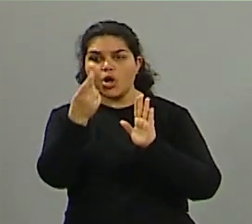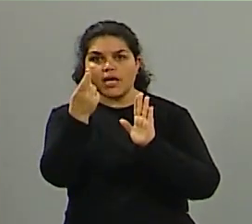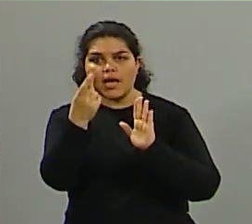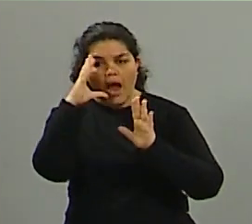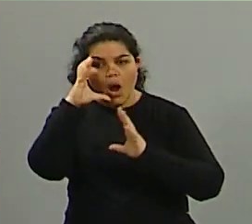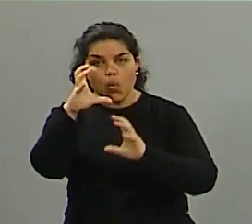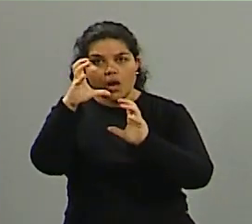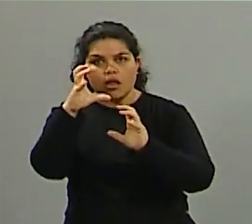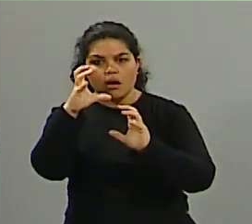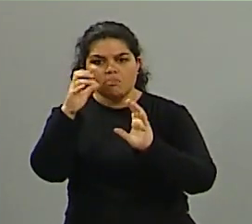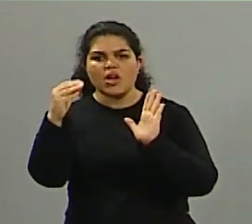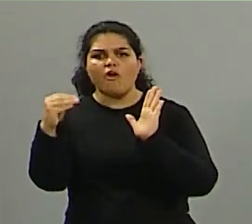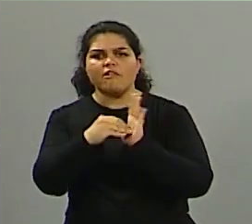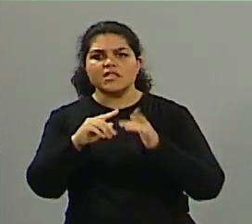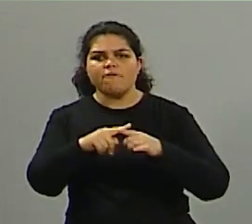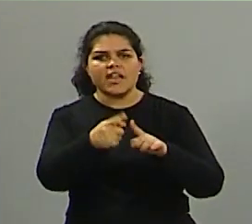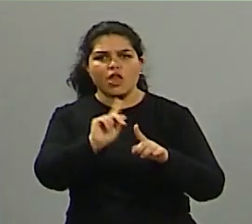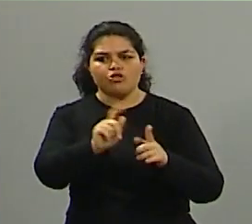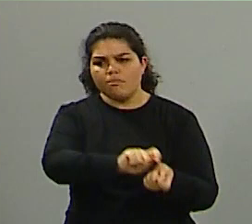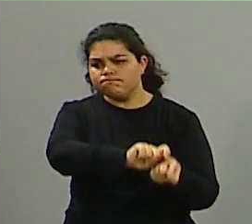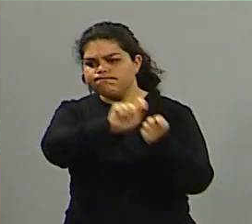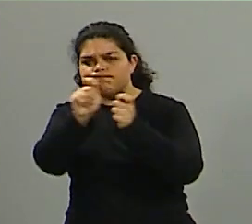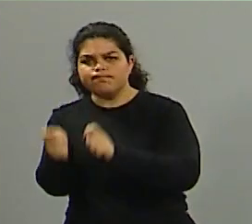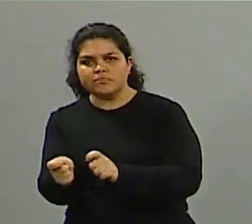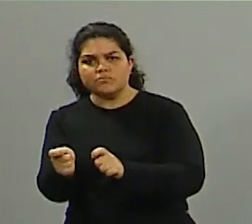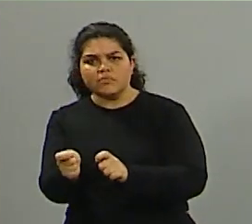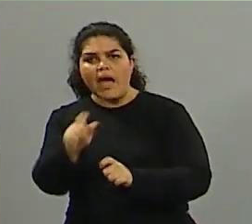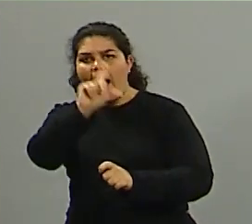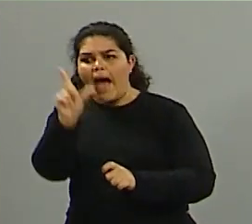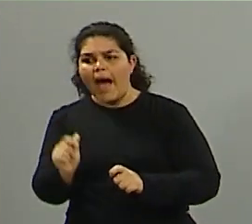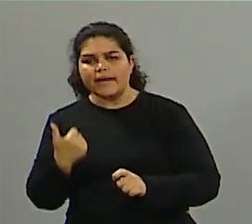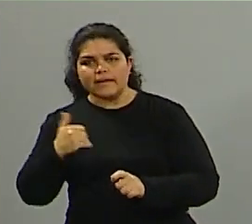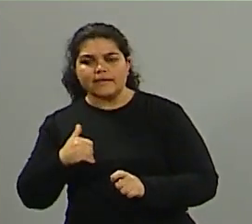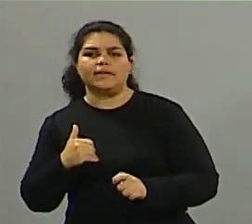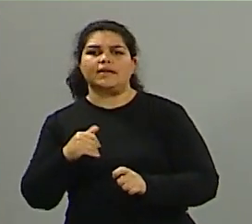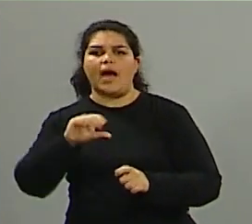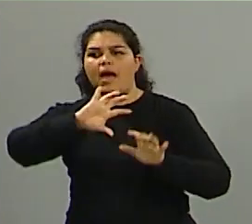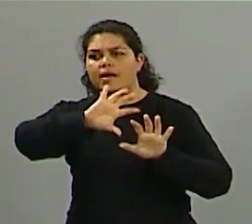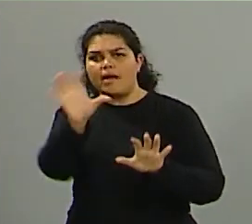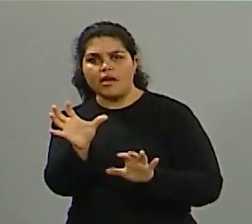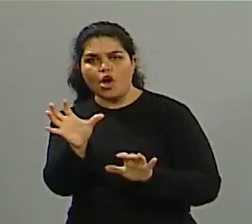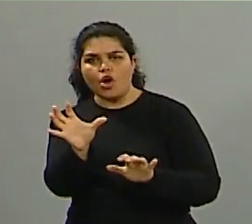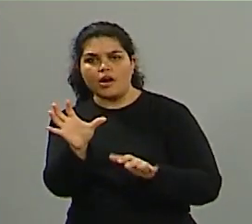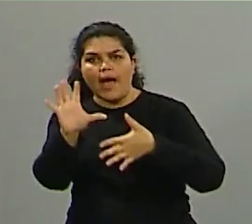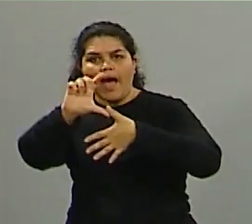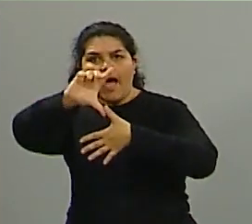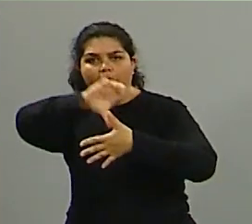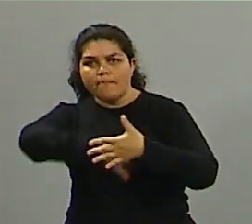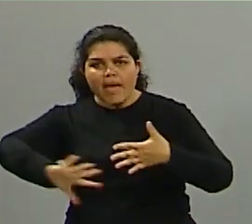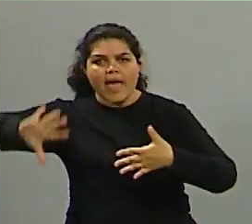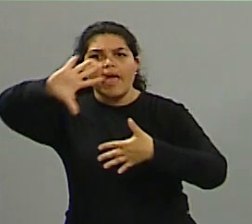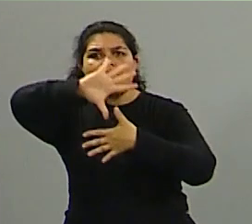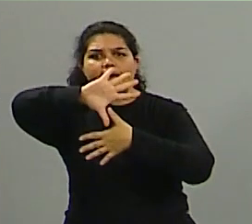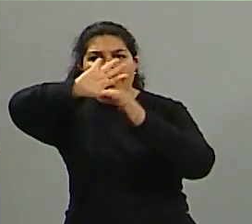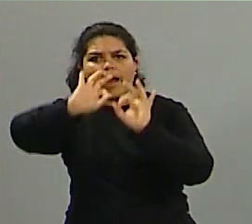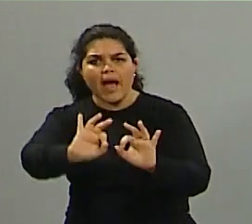estar hablando de lo que significó para la Argentina, para la región, para América, su hazaña, su proyecto,